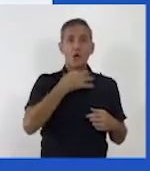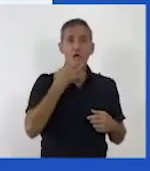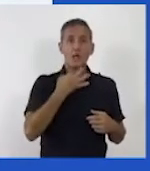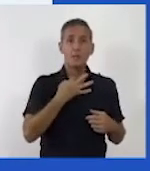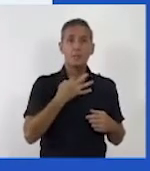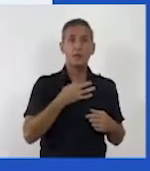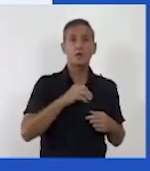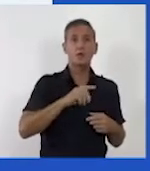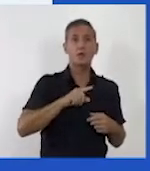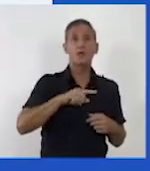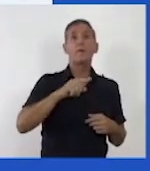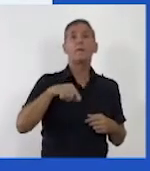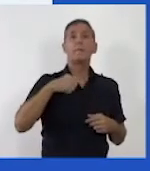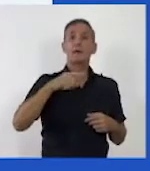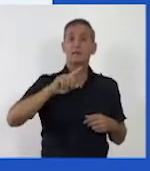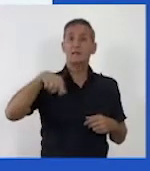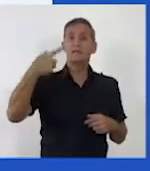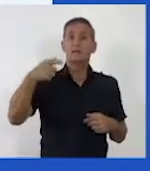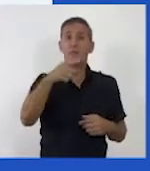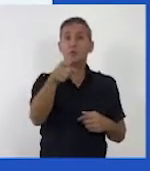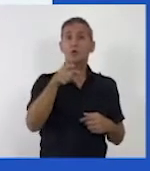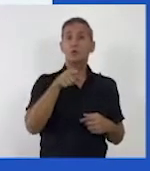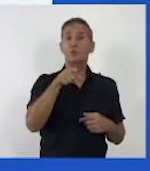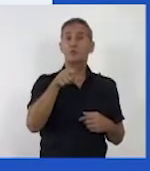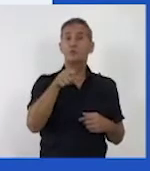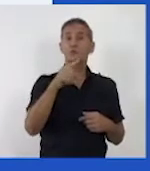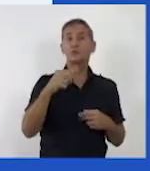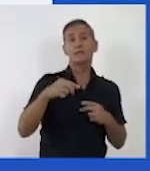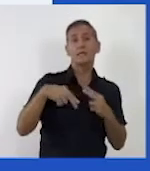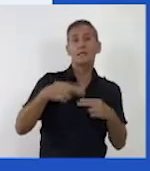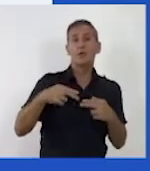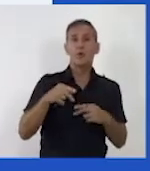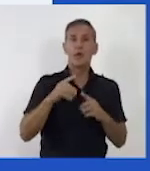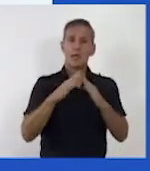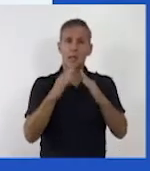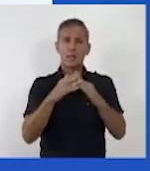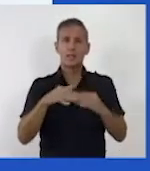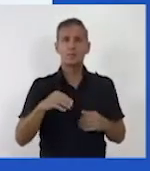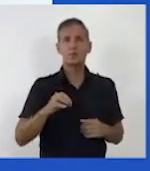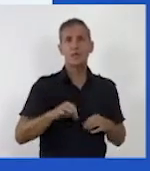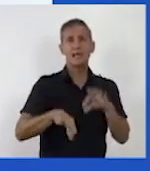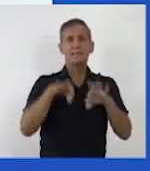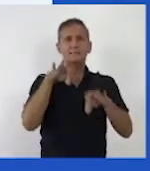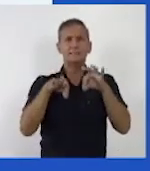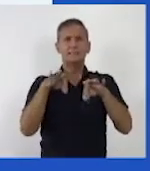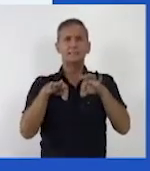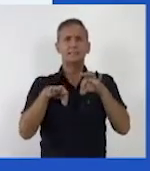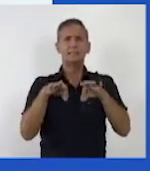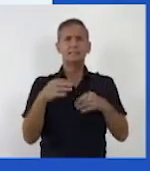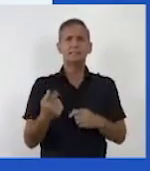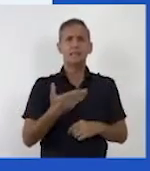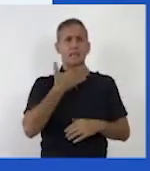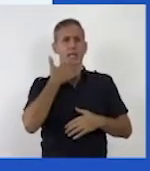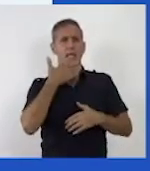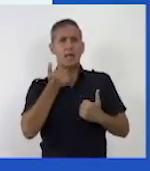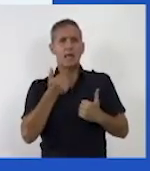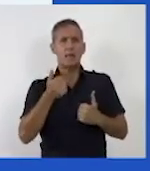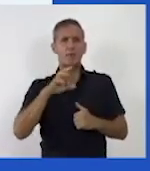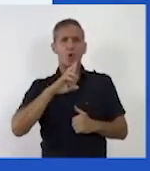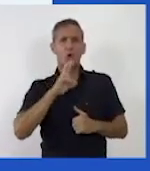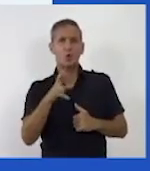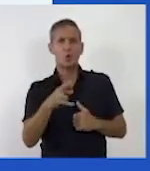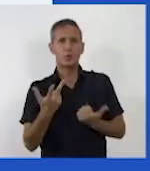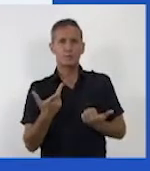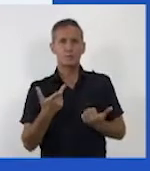lo van a hacer posteriormente en casa piense que el ejercicio número 3 le dice selecciona la mejor respuesta